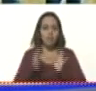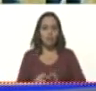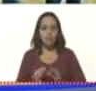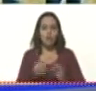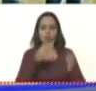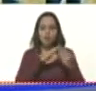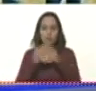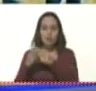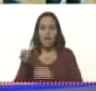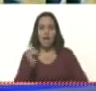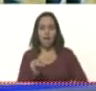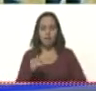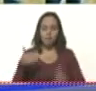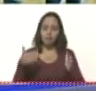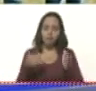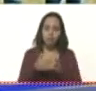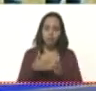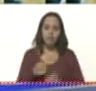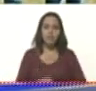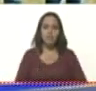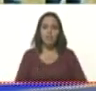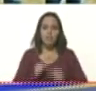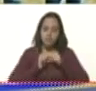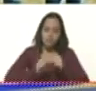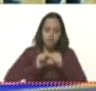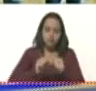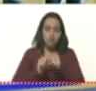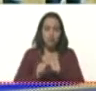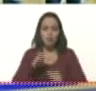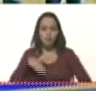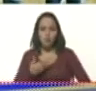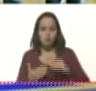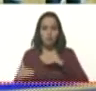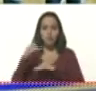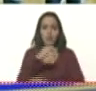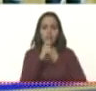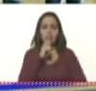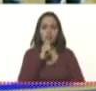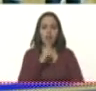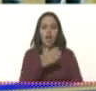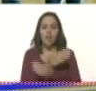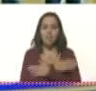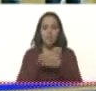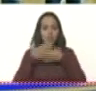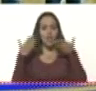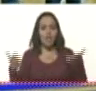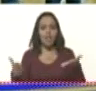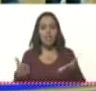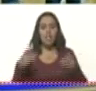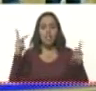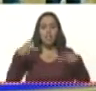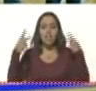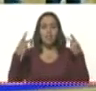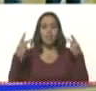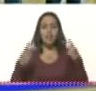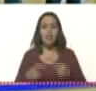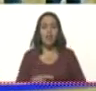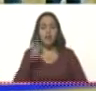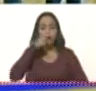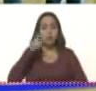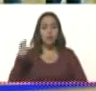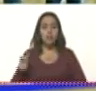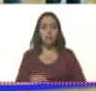seguir luchando, batallando para salir adelante y superar las dificultades. Un abrazo inmenso y que vivan las políticas sociales, las misiones del comandante